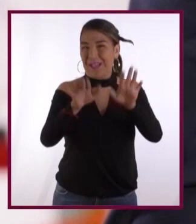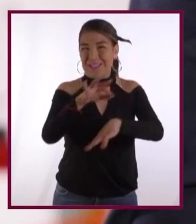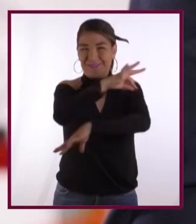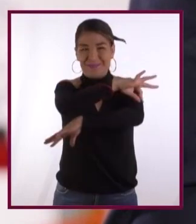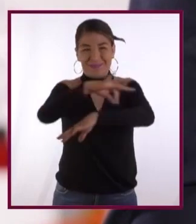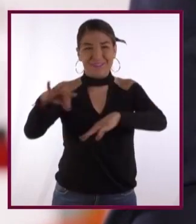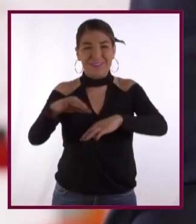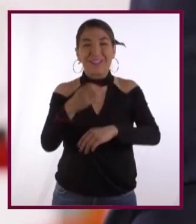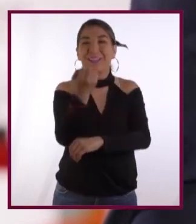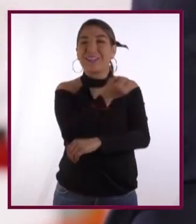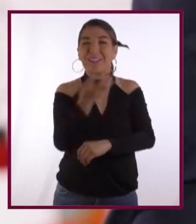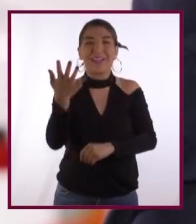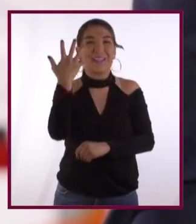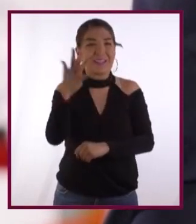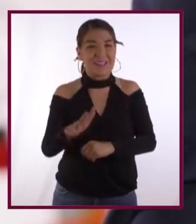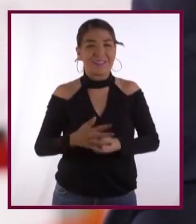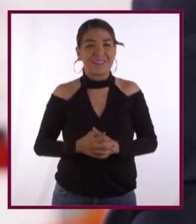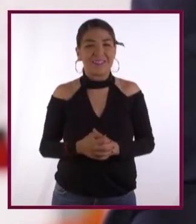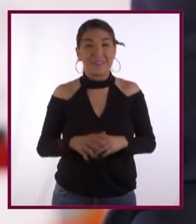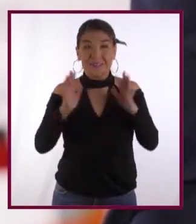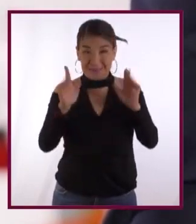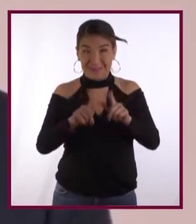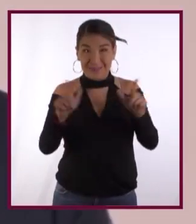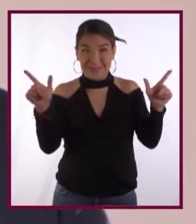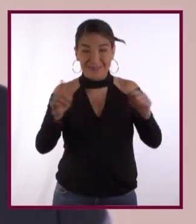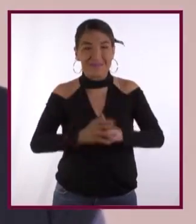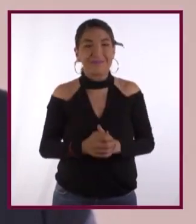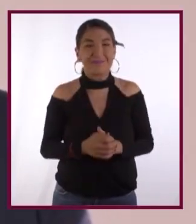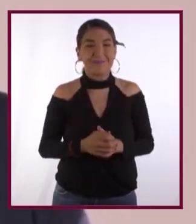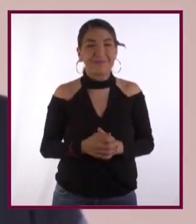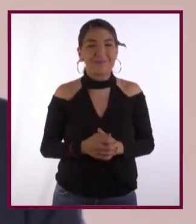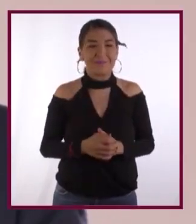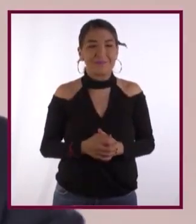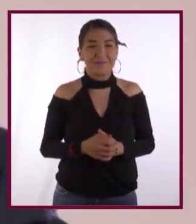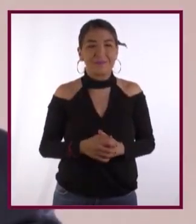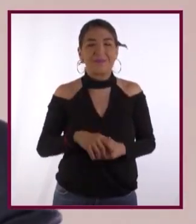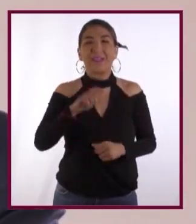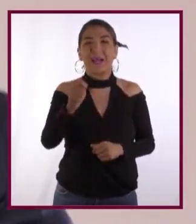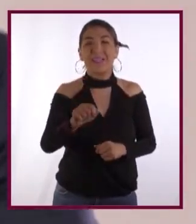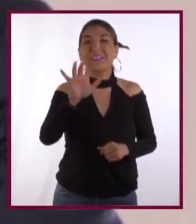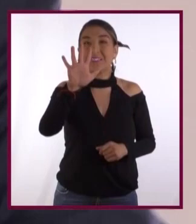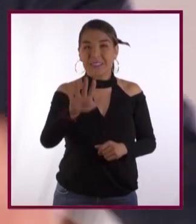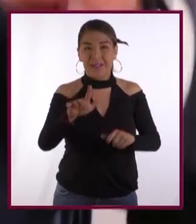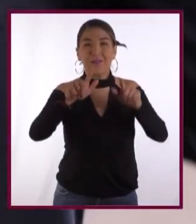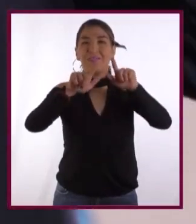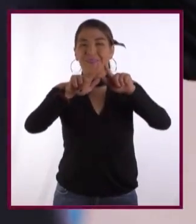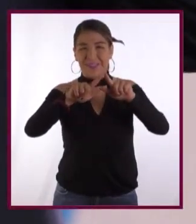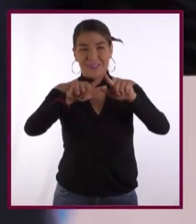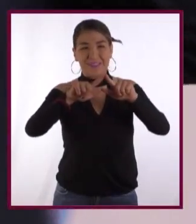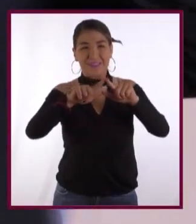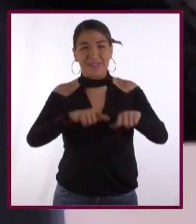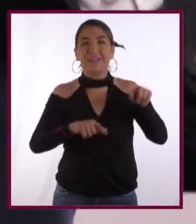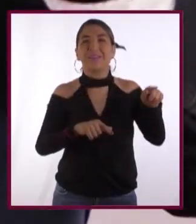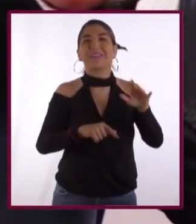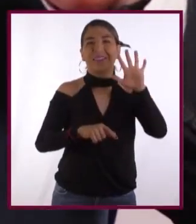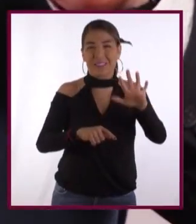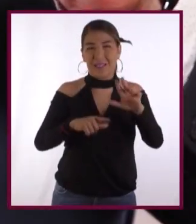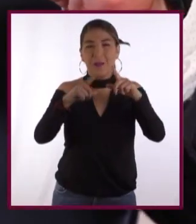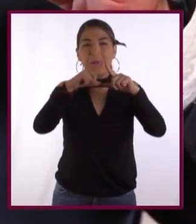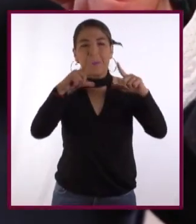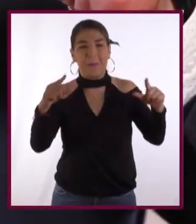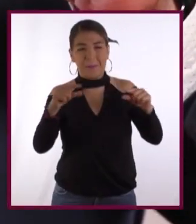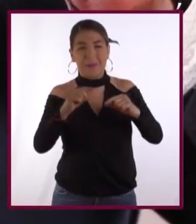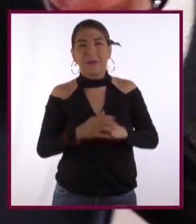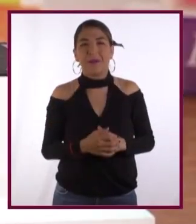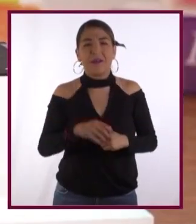den cuenta ya habremos trazado nuestras 10 piezas totales. ¡Listo! Ya tenemos nuestras 5 flechas y nuestros